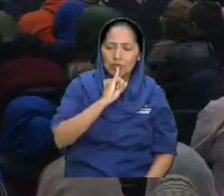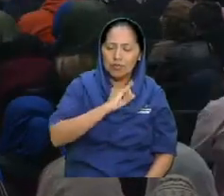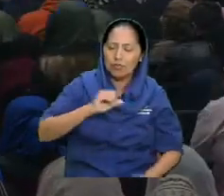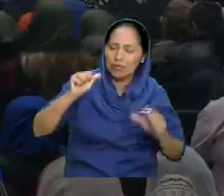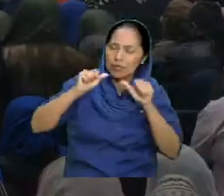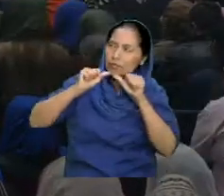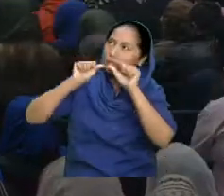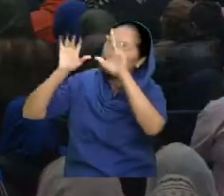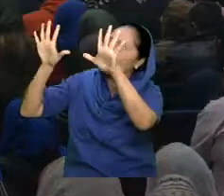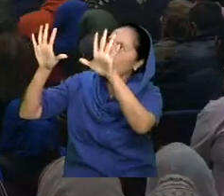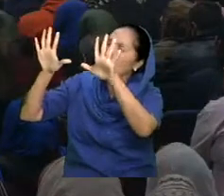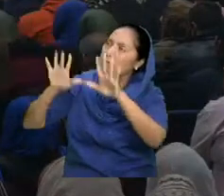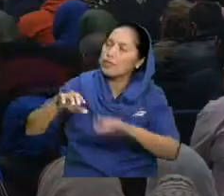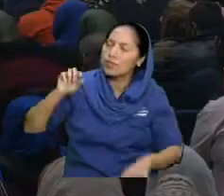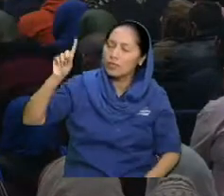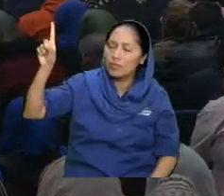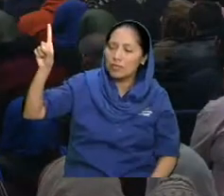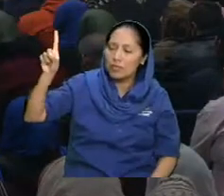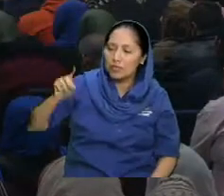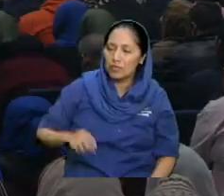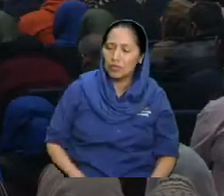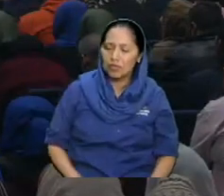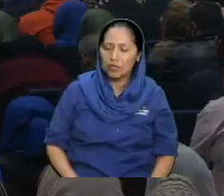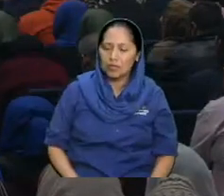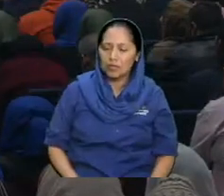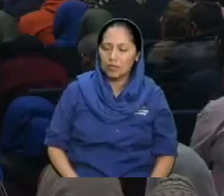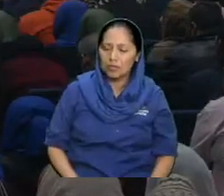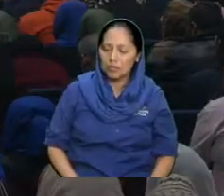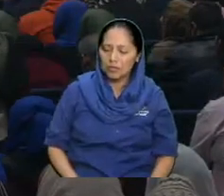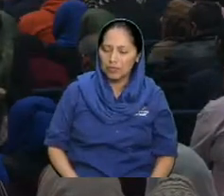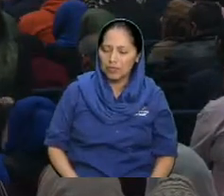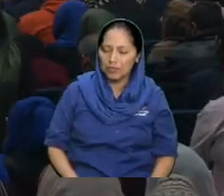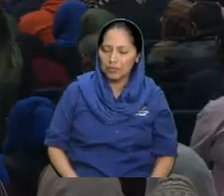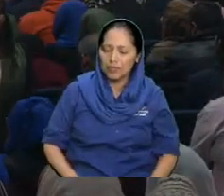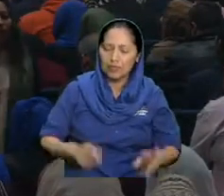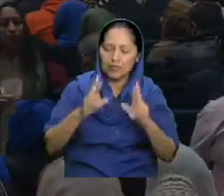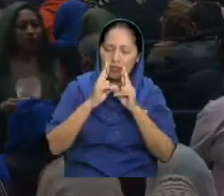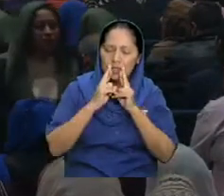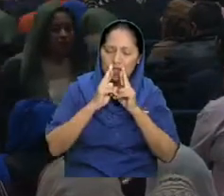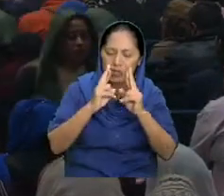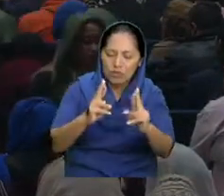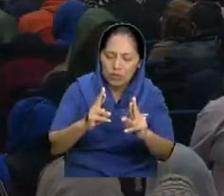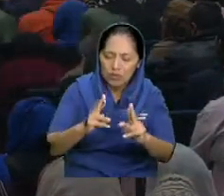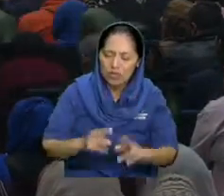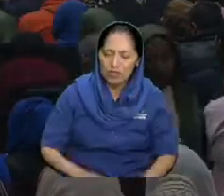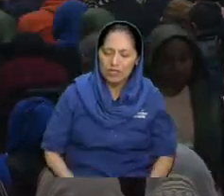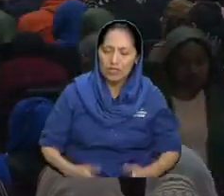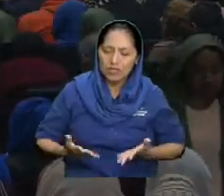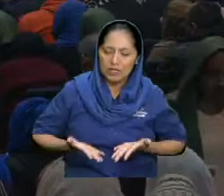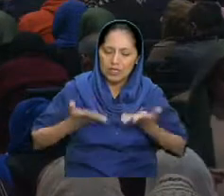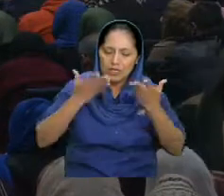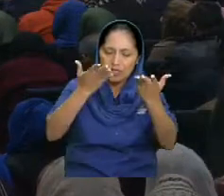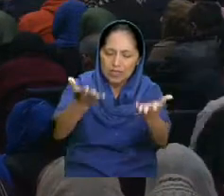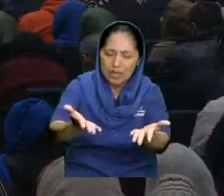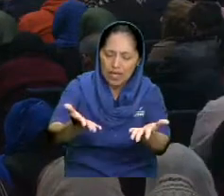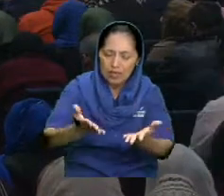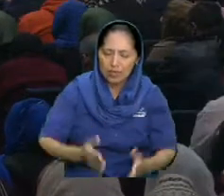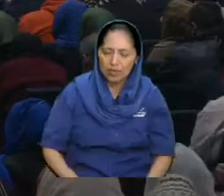has devuelto la voz, has dado un libertador, un principio